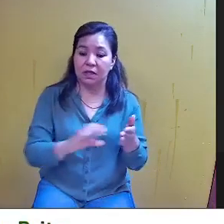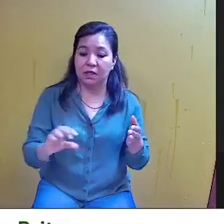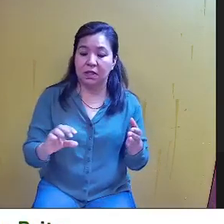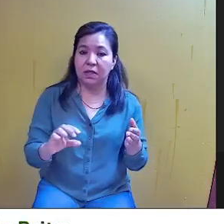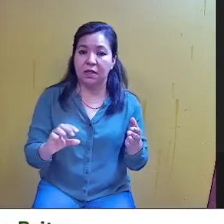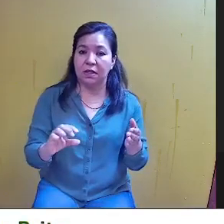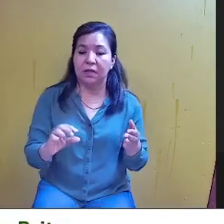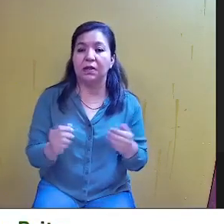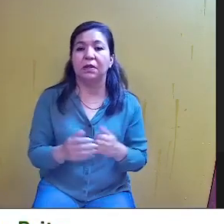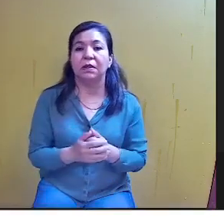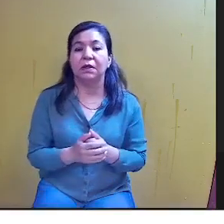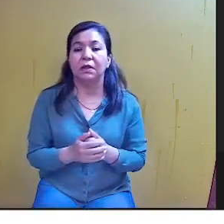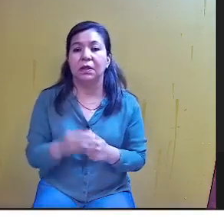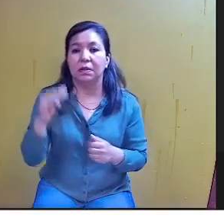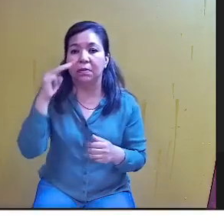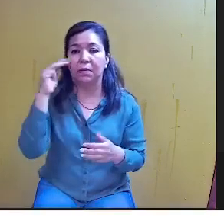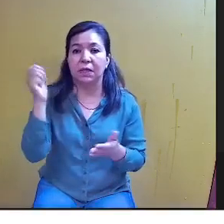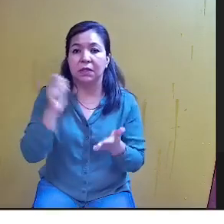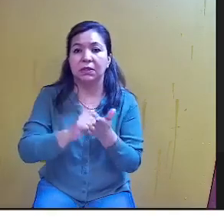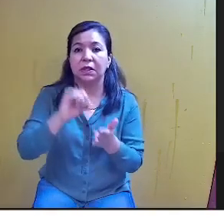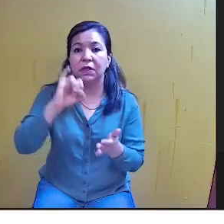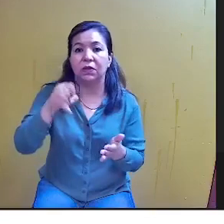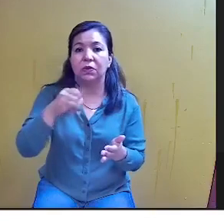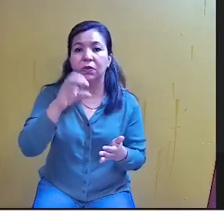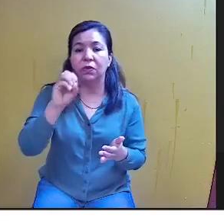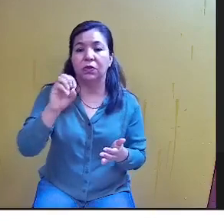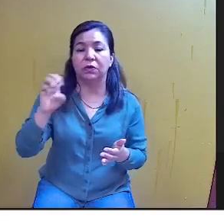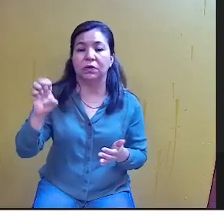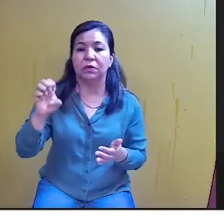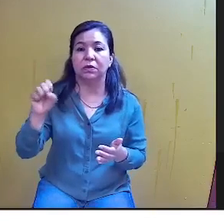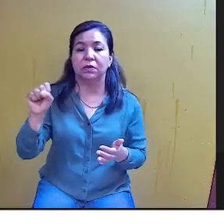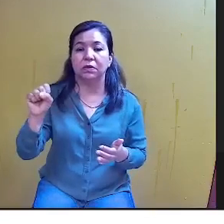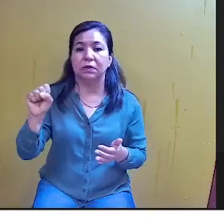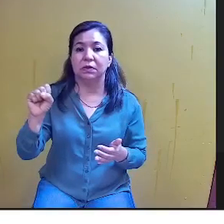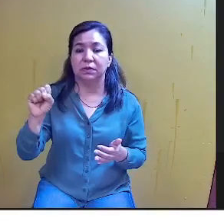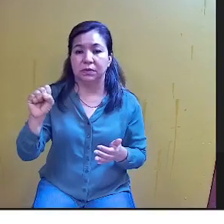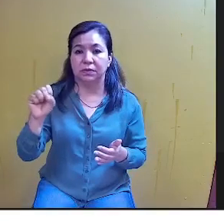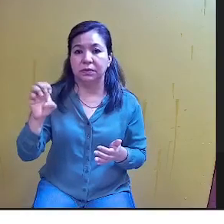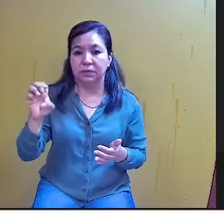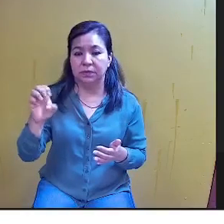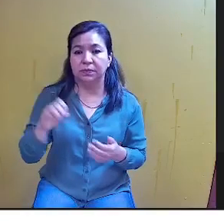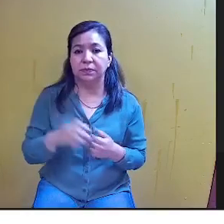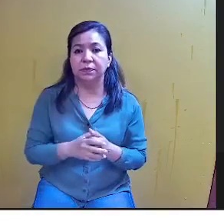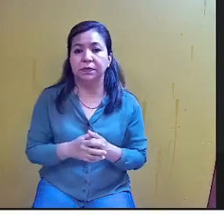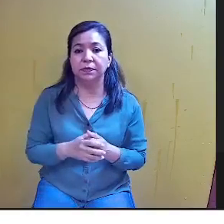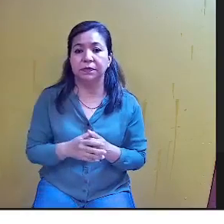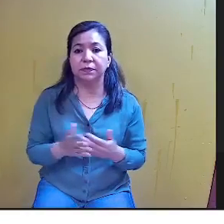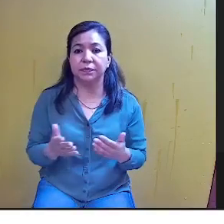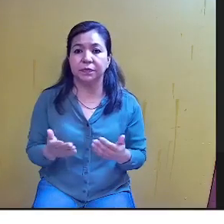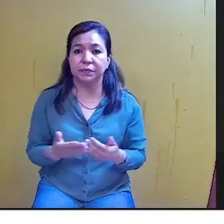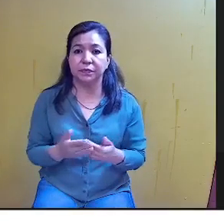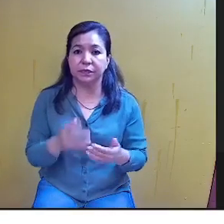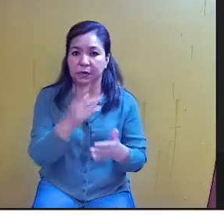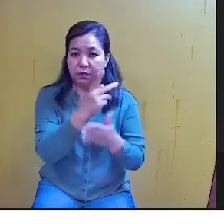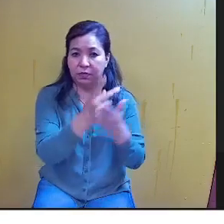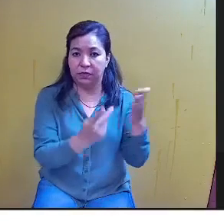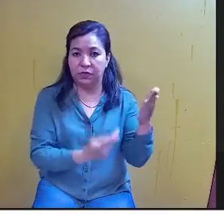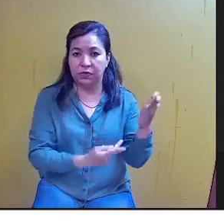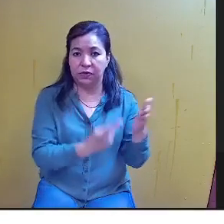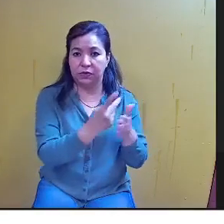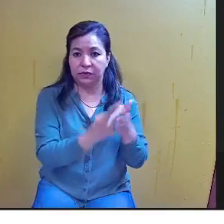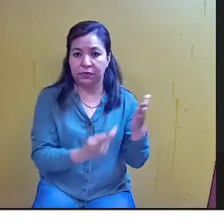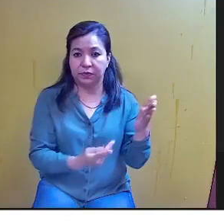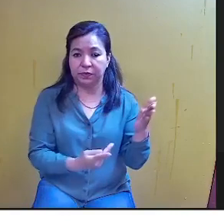Betancur Salgado. El tercer asunto listado para analizar y resolver se trata de un proyecto de